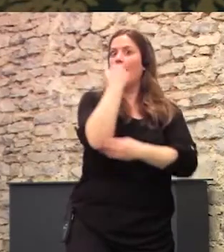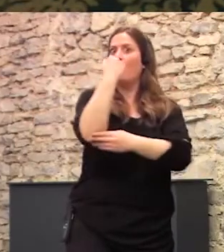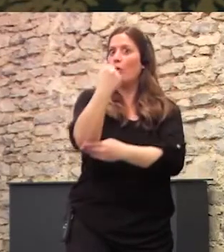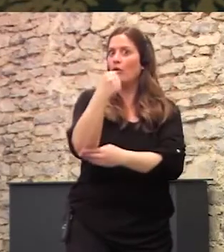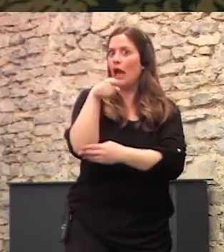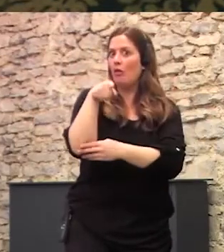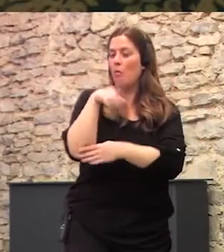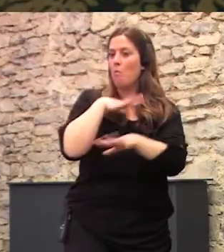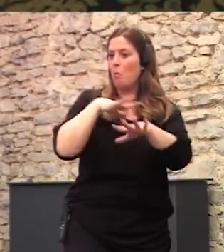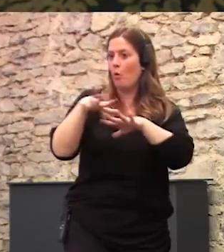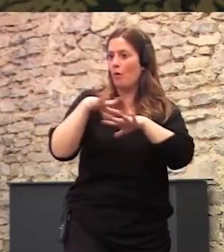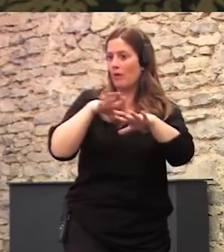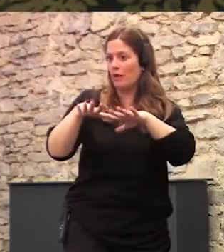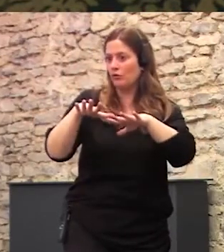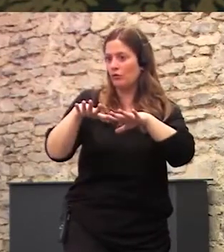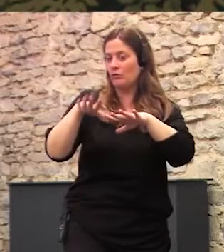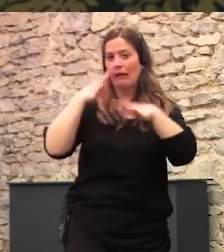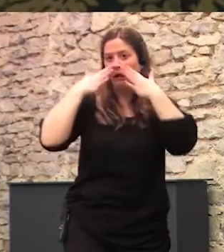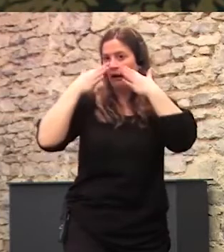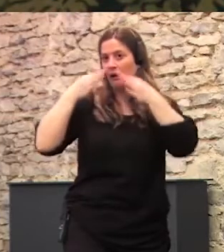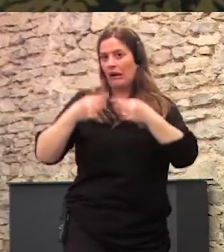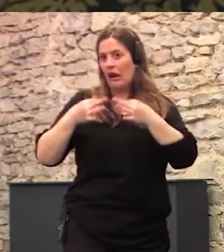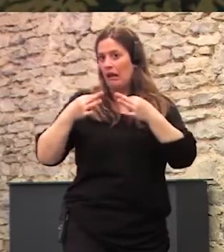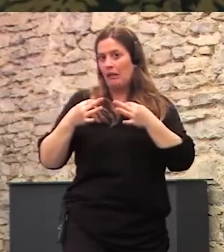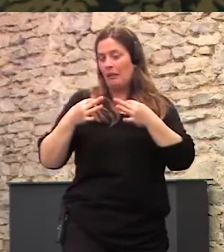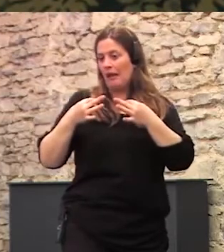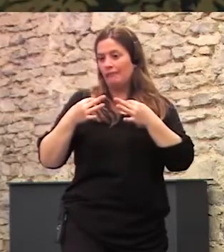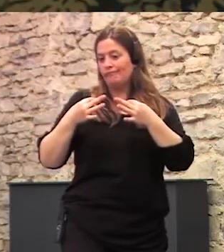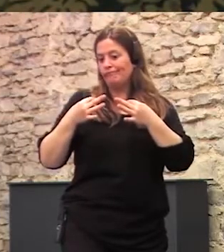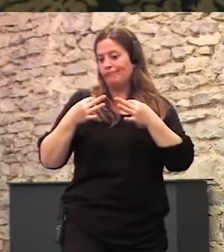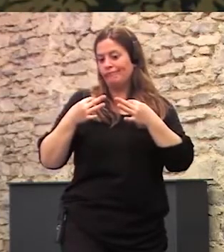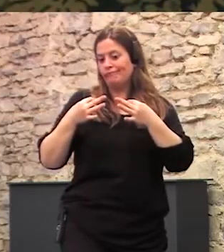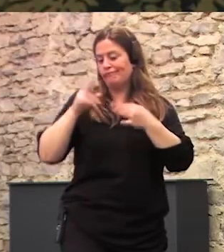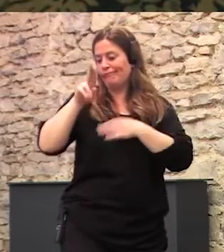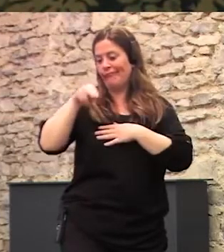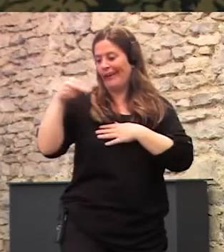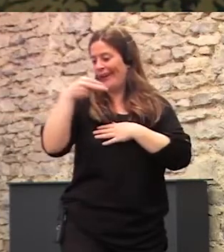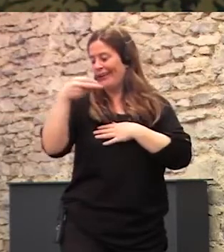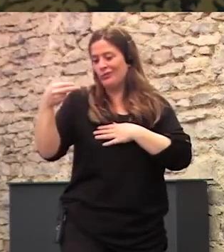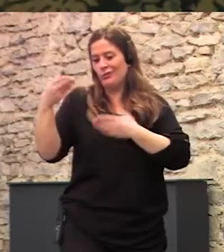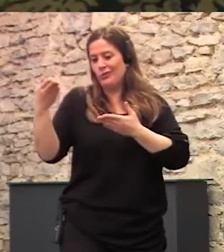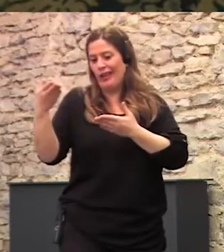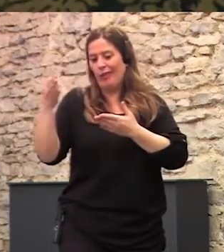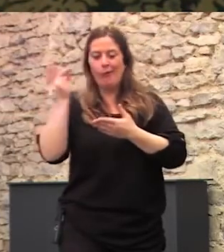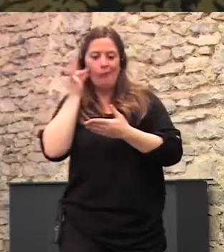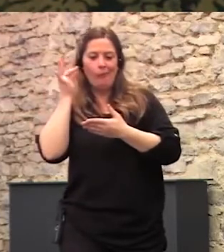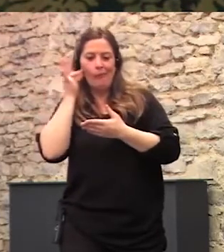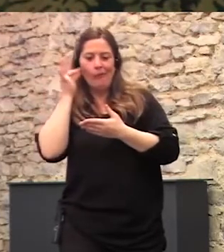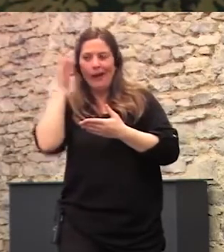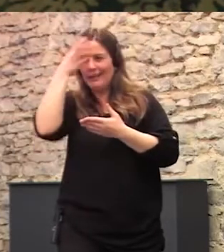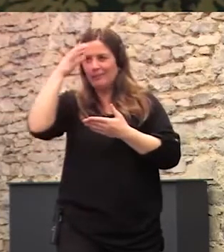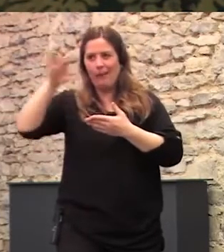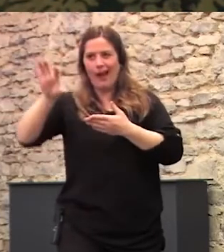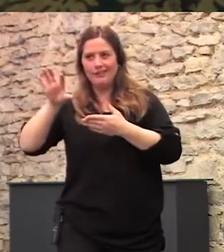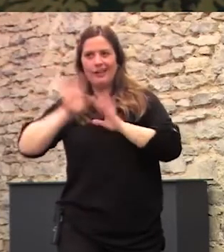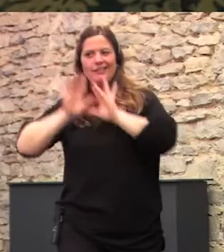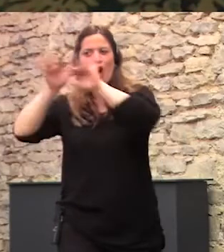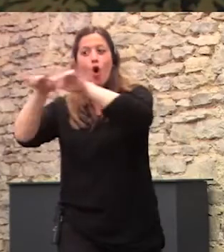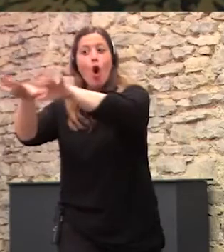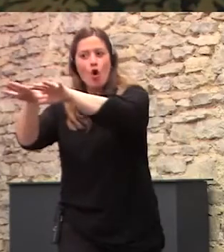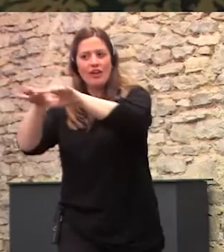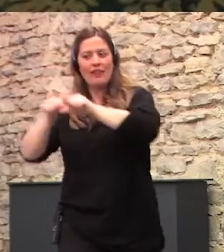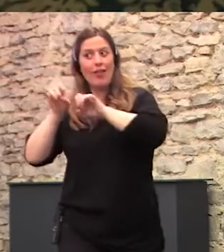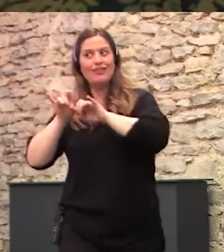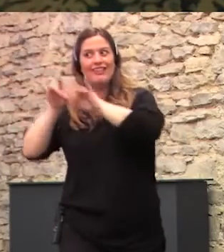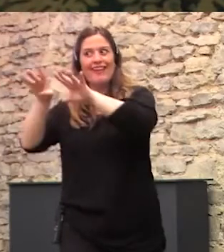este movimiento, y en realidad, bueno, el resultado no ha sido que se hayan liberado a las mujeres en los países